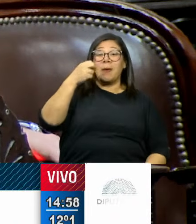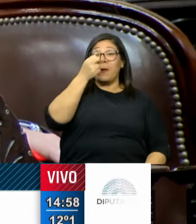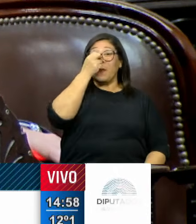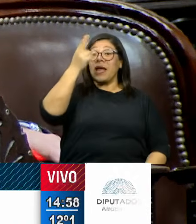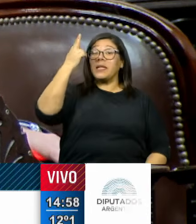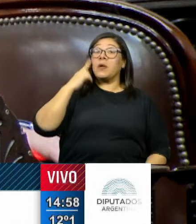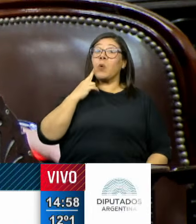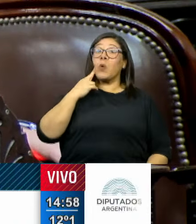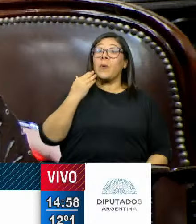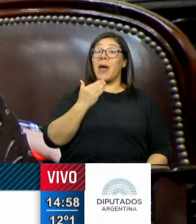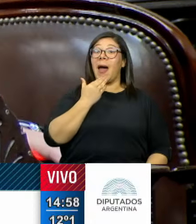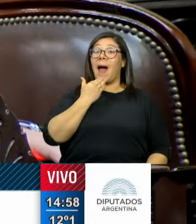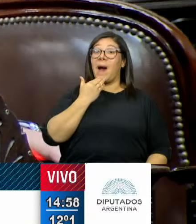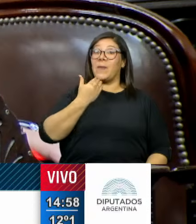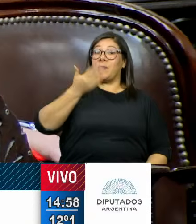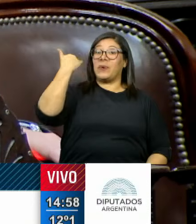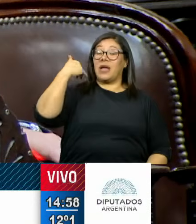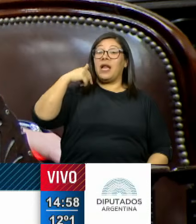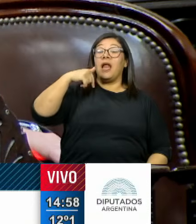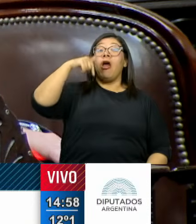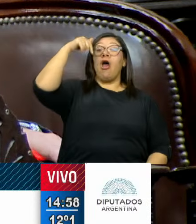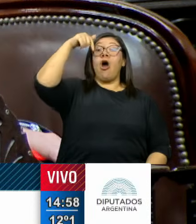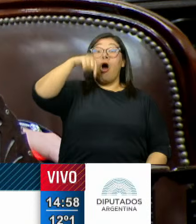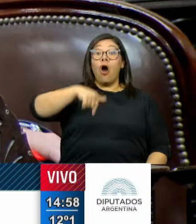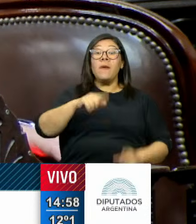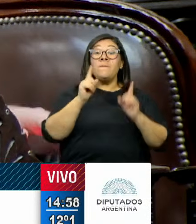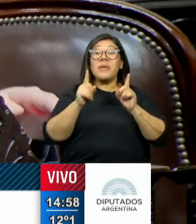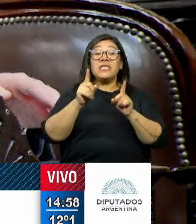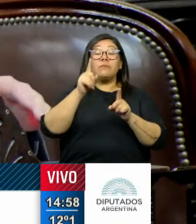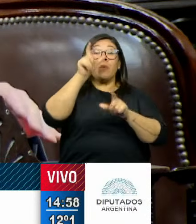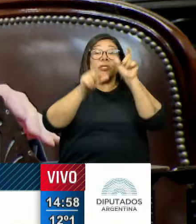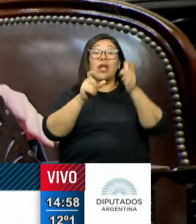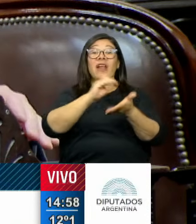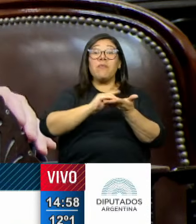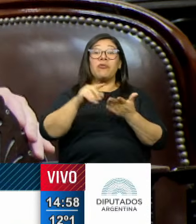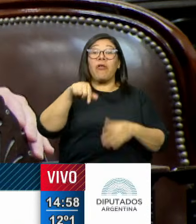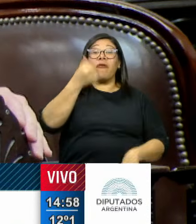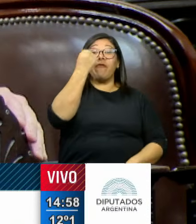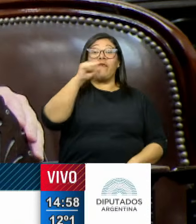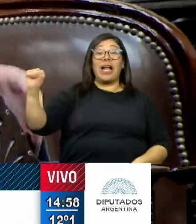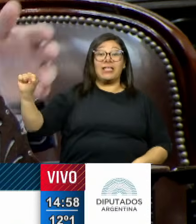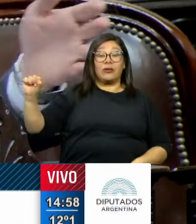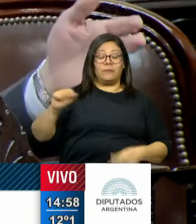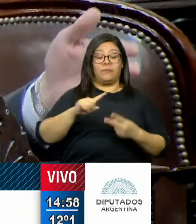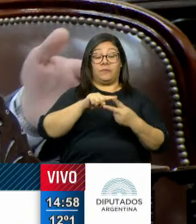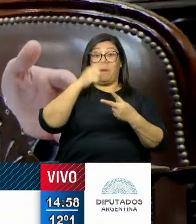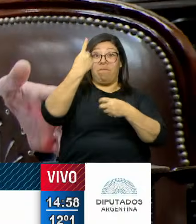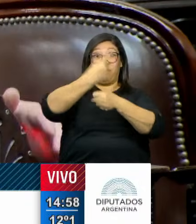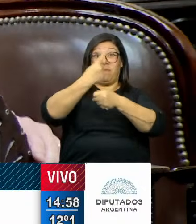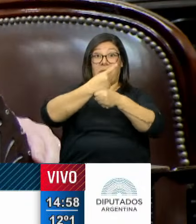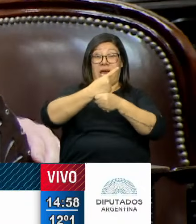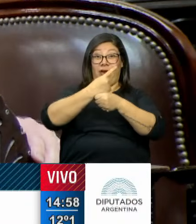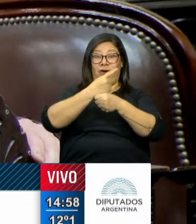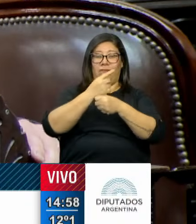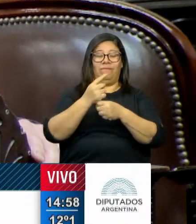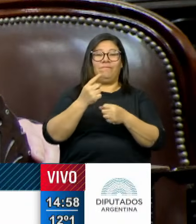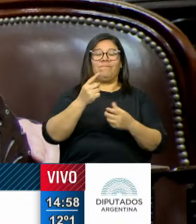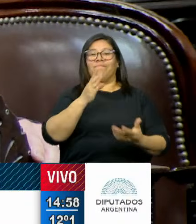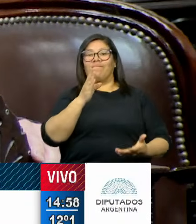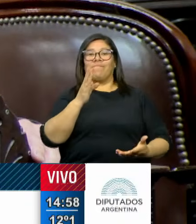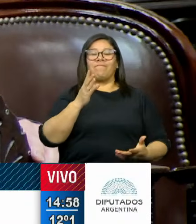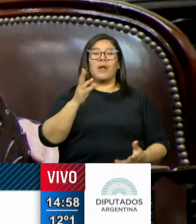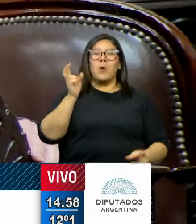abril a los diputados que hoy no están. Y el segundo ruido que se me vino a la mente en este